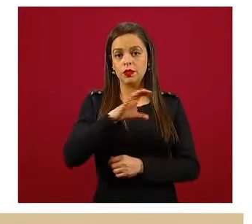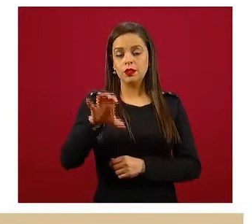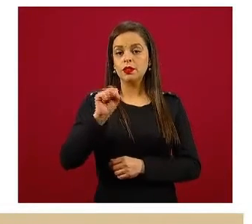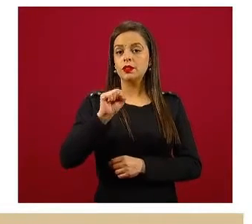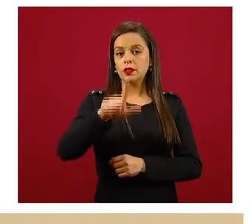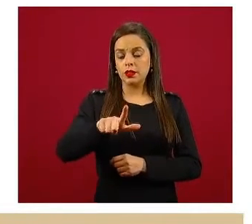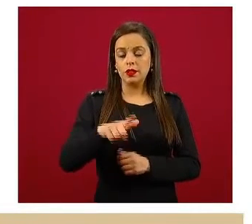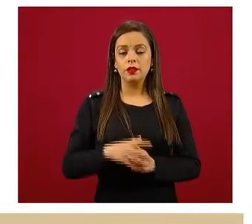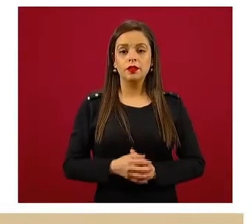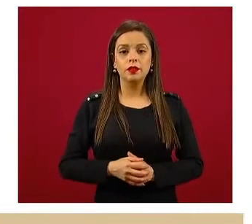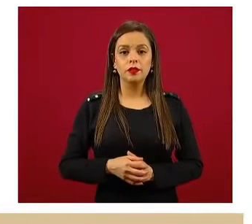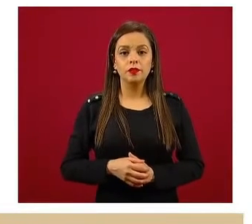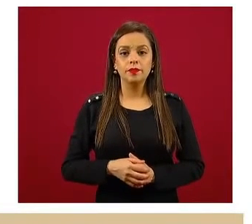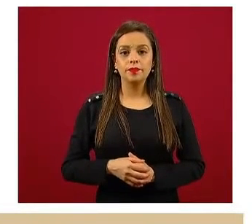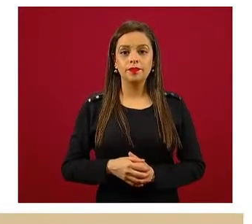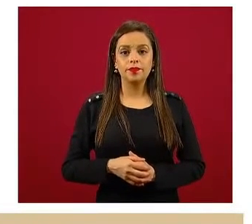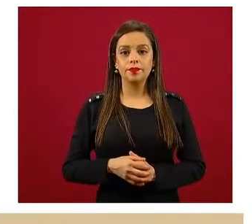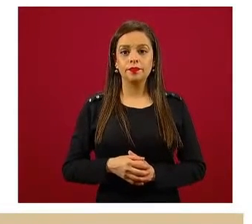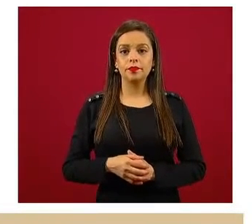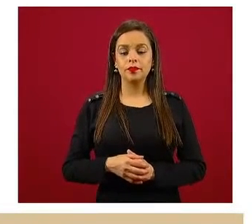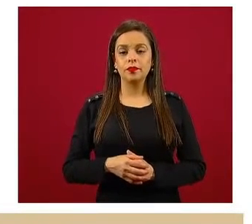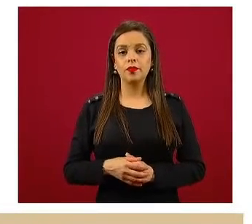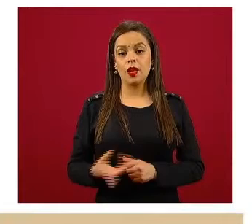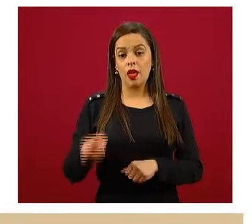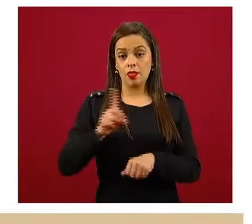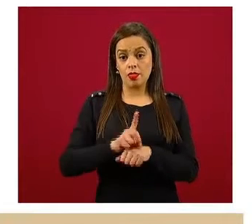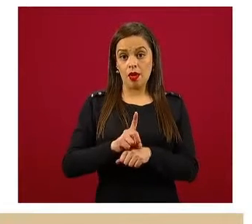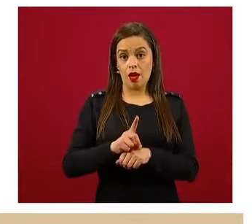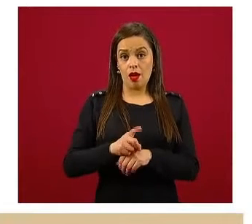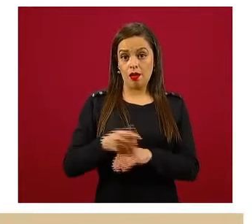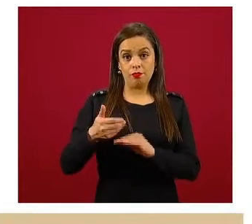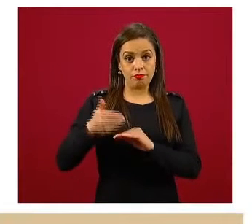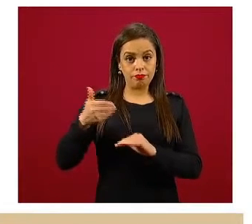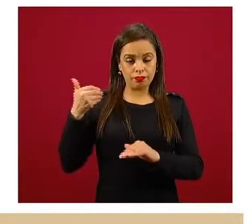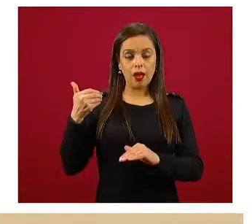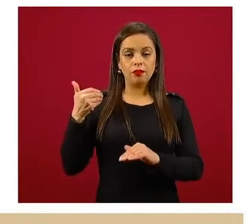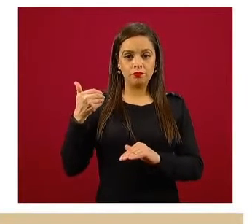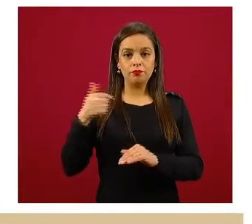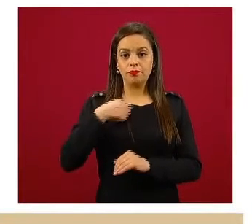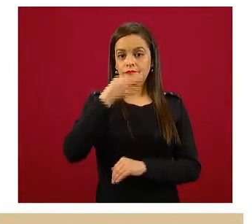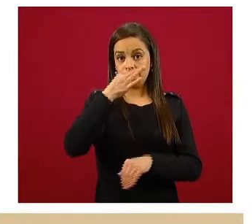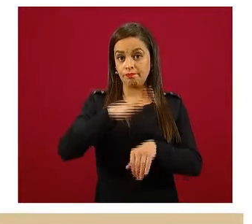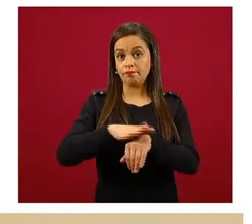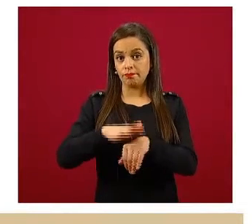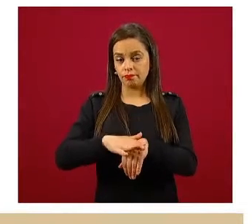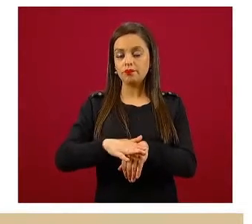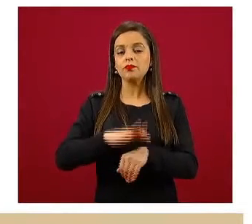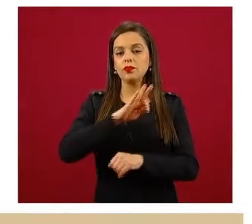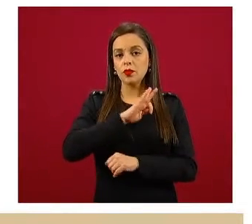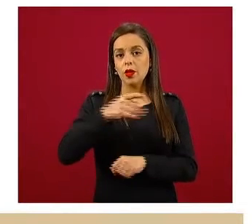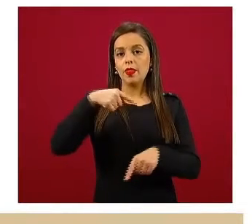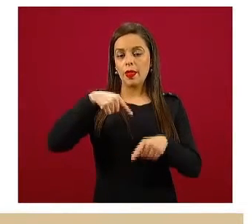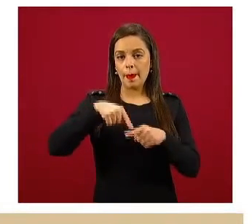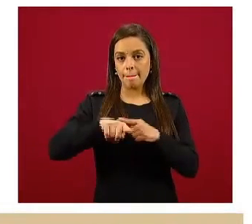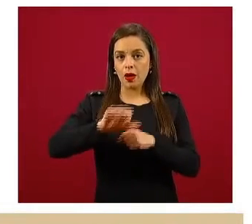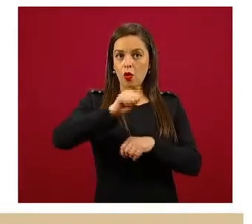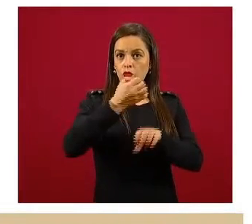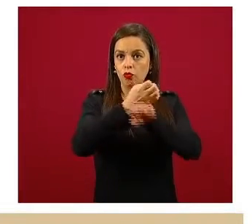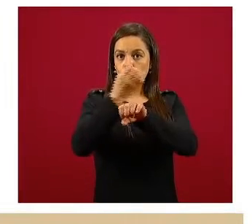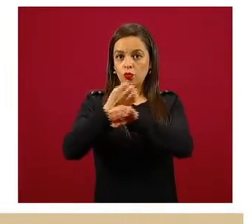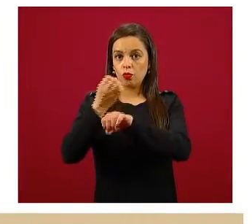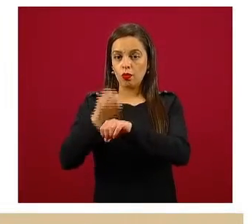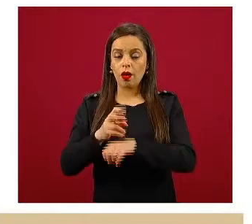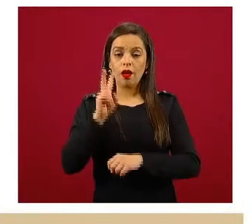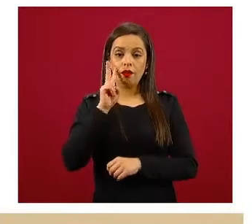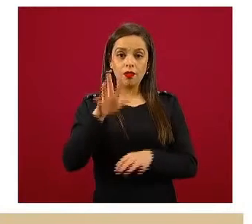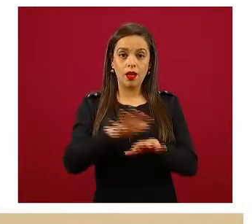11.767. Igual veníamos diciendo en días previos que empezaríamos a ver un poco más de entidades federativas en color rojo,